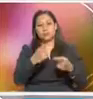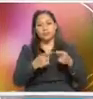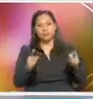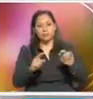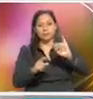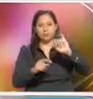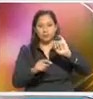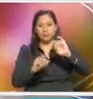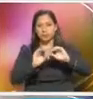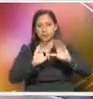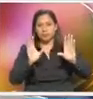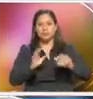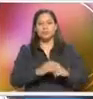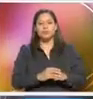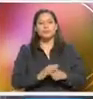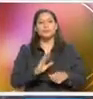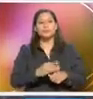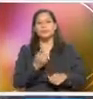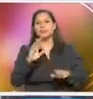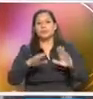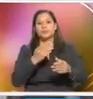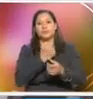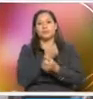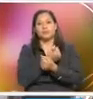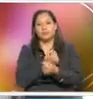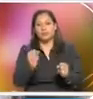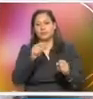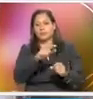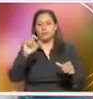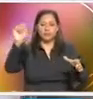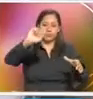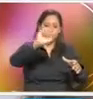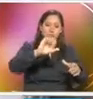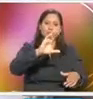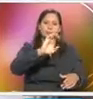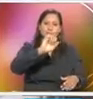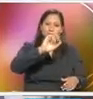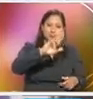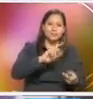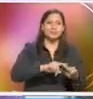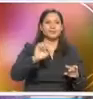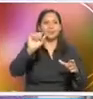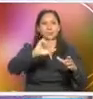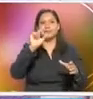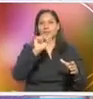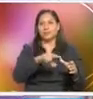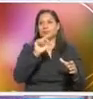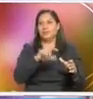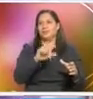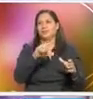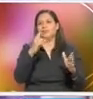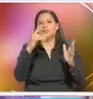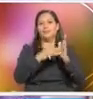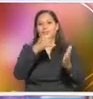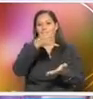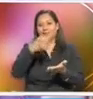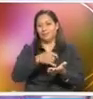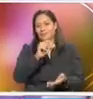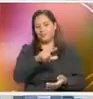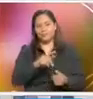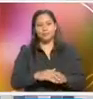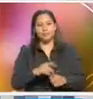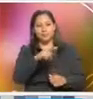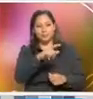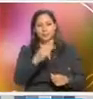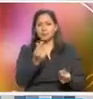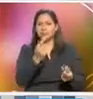el Diferente, También, claro. porque luego nos aburrimos del aderezo César y de Sí, los todos esos. mismos de siempre. Y este que lo hicimos de